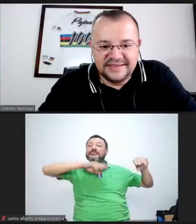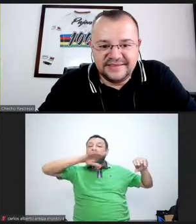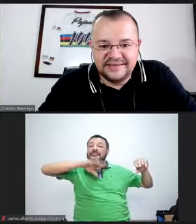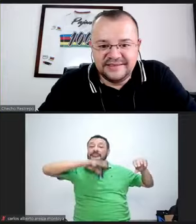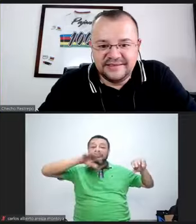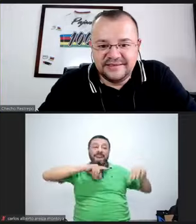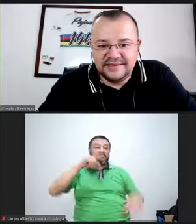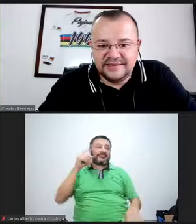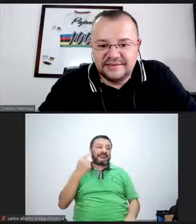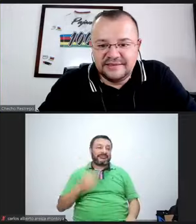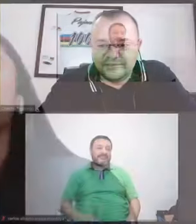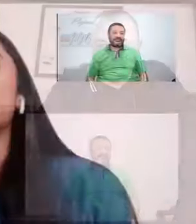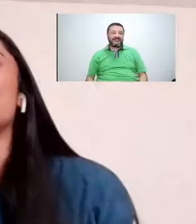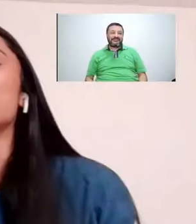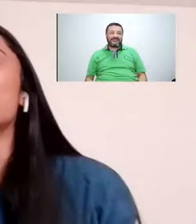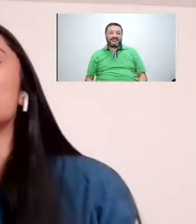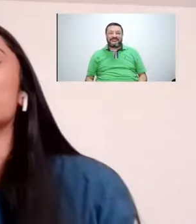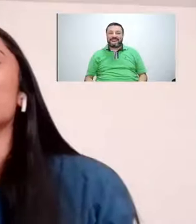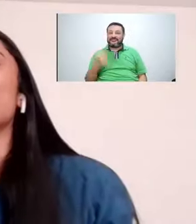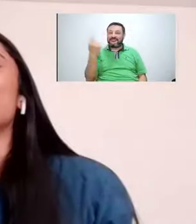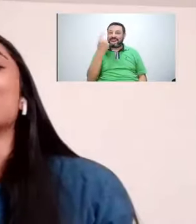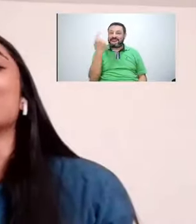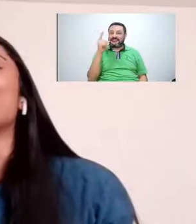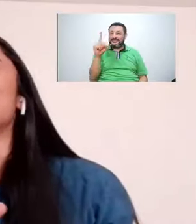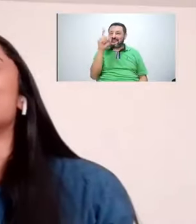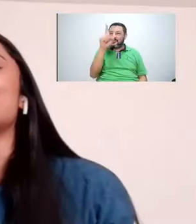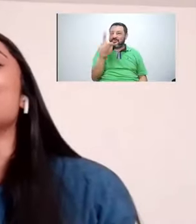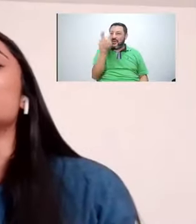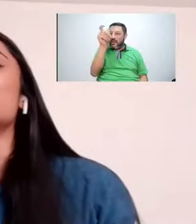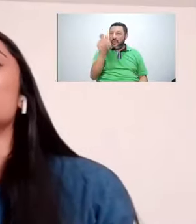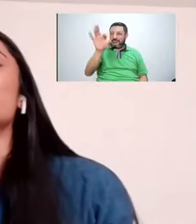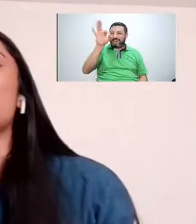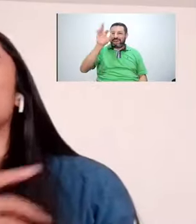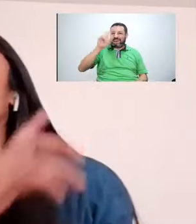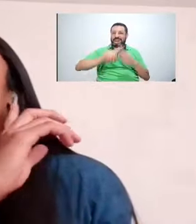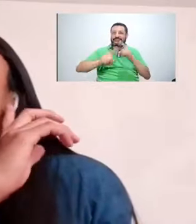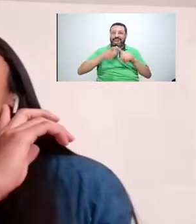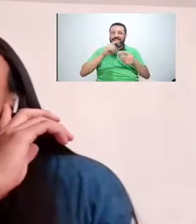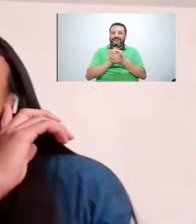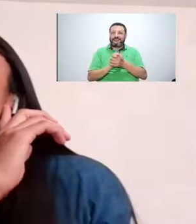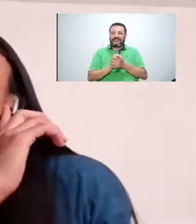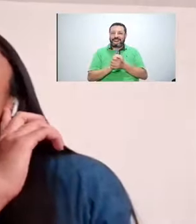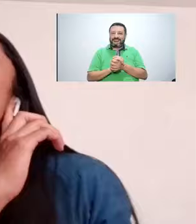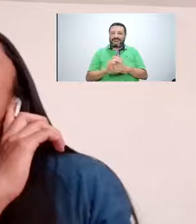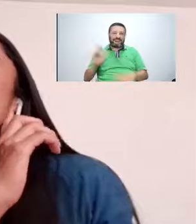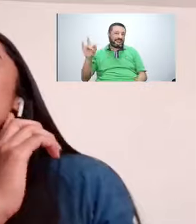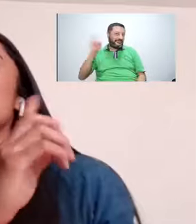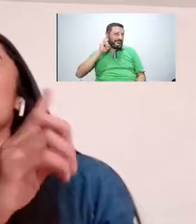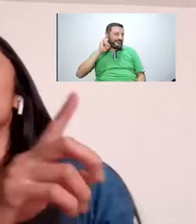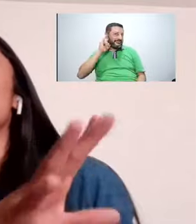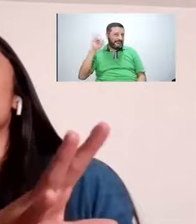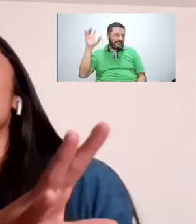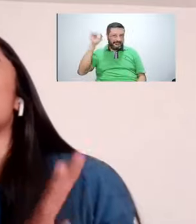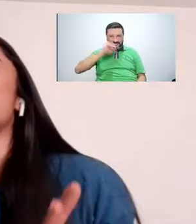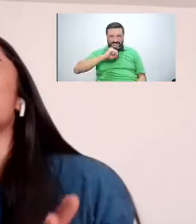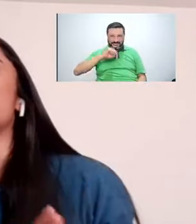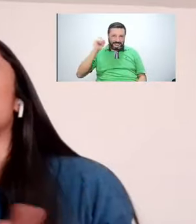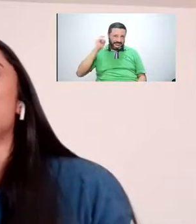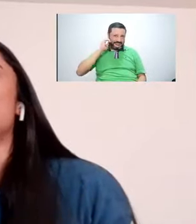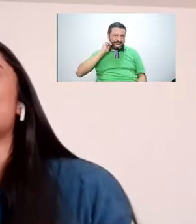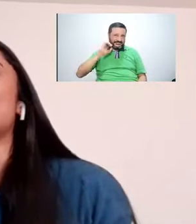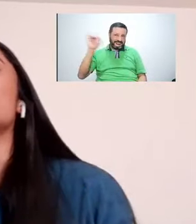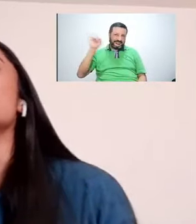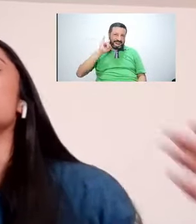más suavecito, o ay, no, solamente háblame vos. Ya, entonces ya uno sabe que le pongo cuidado solo a esa voz,